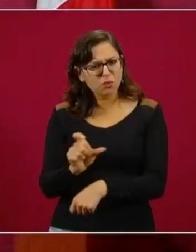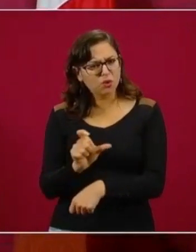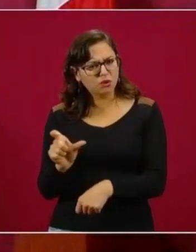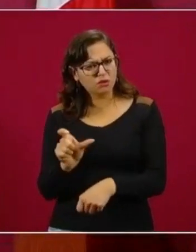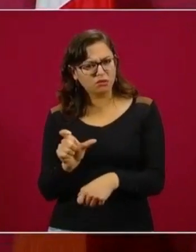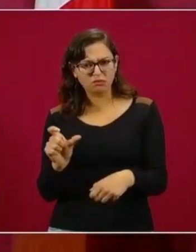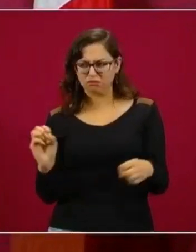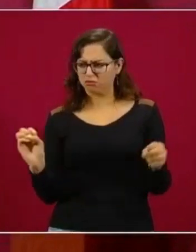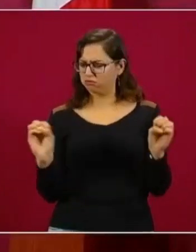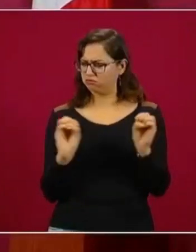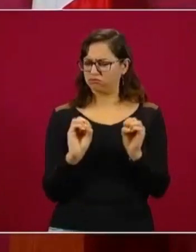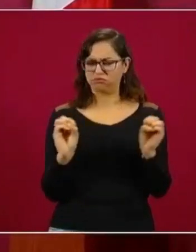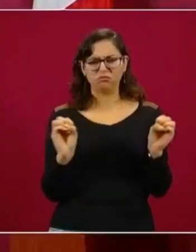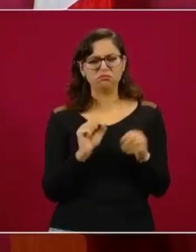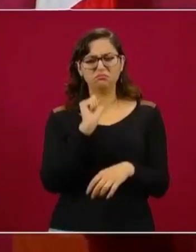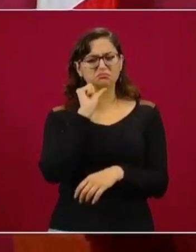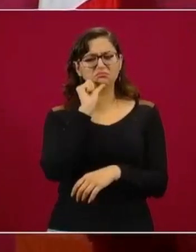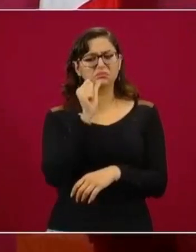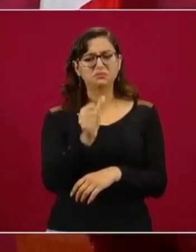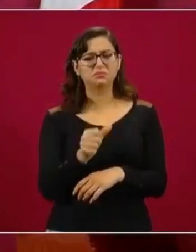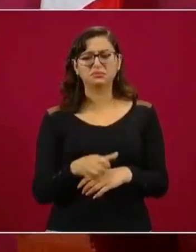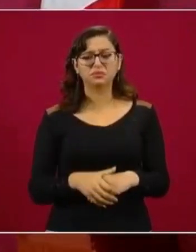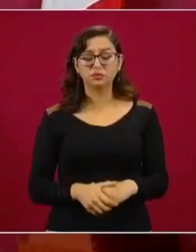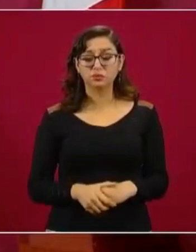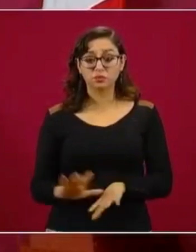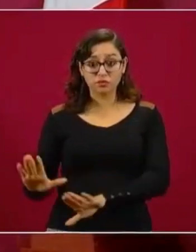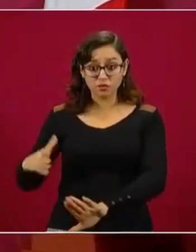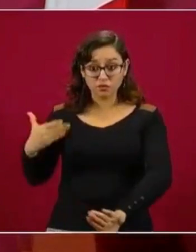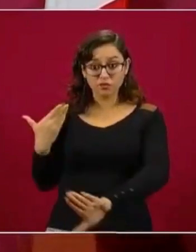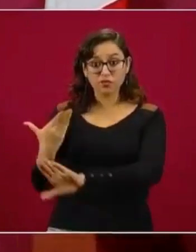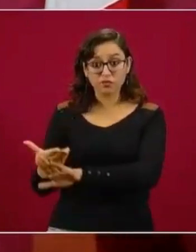no vamos a perseguir a nadie.